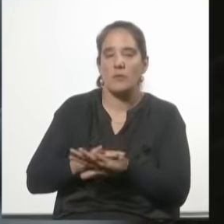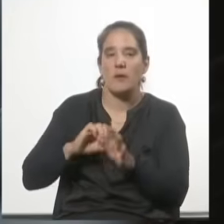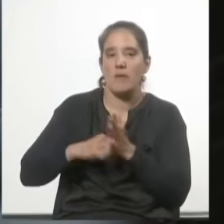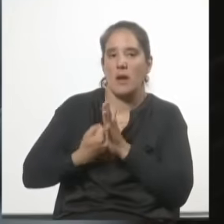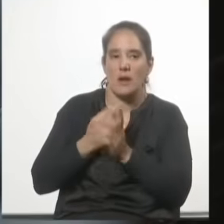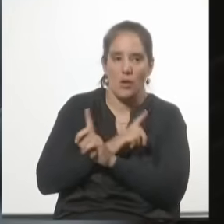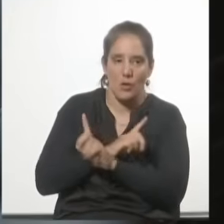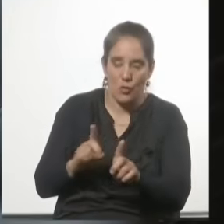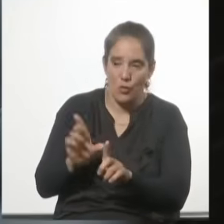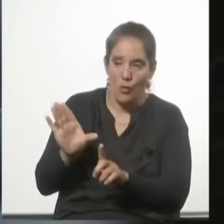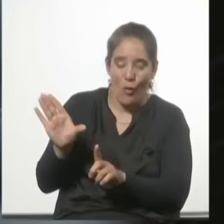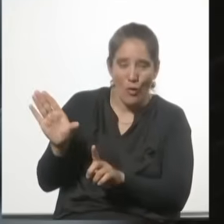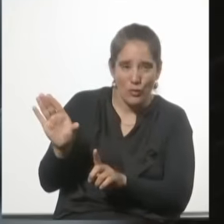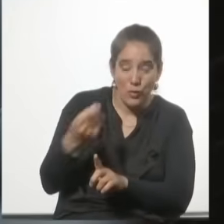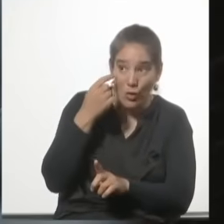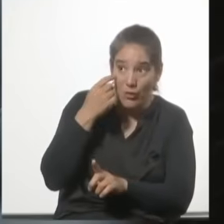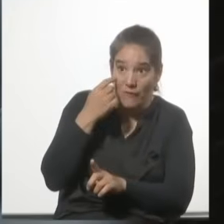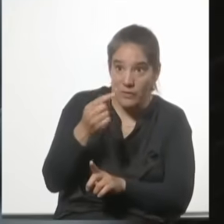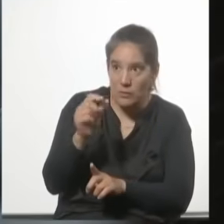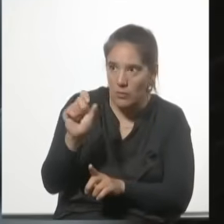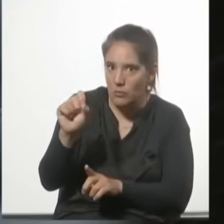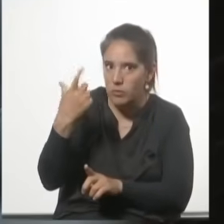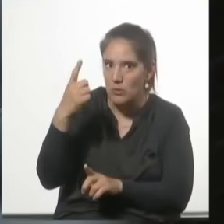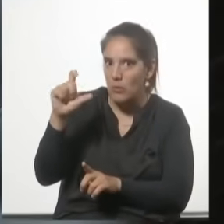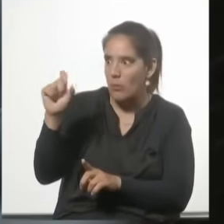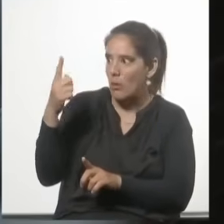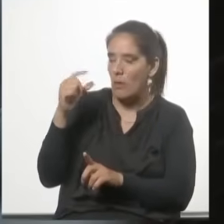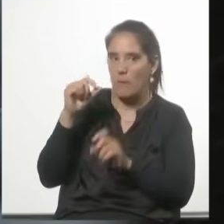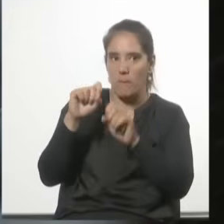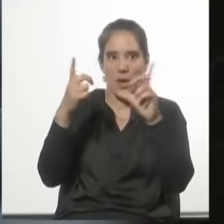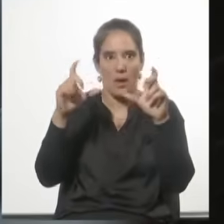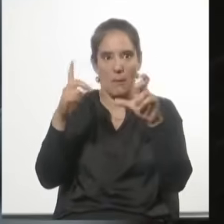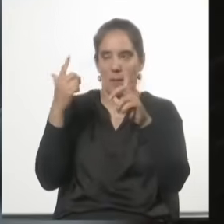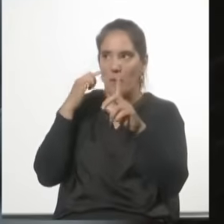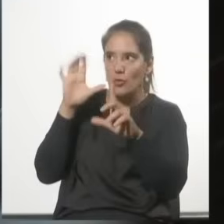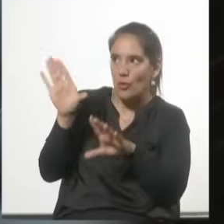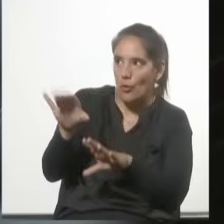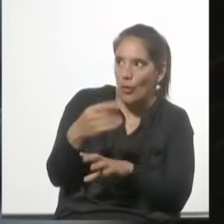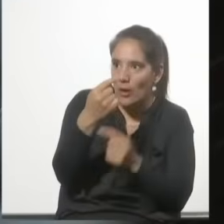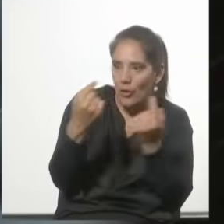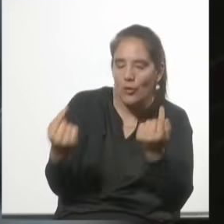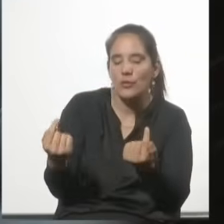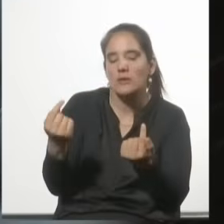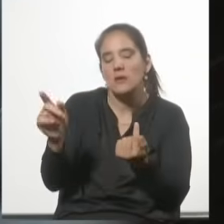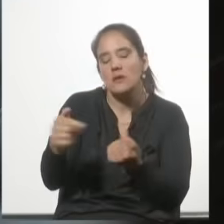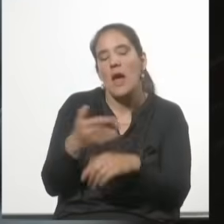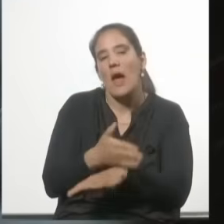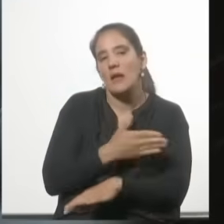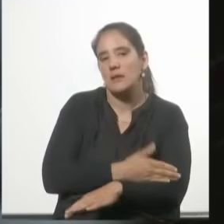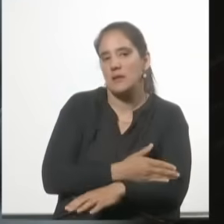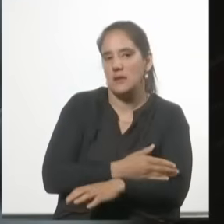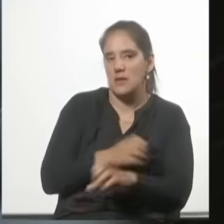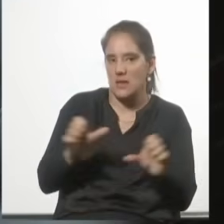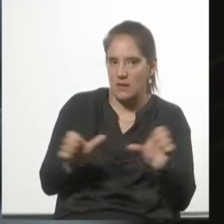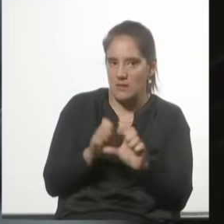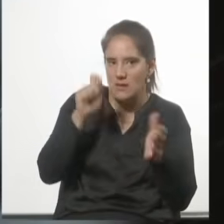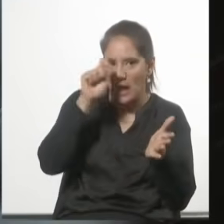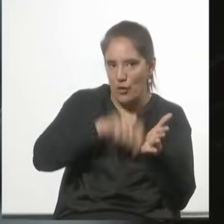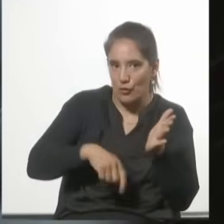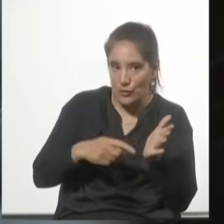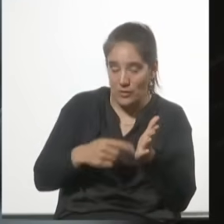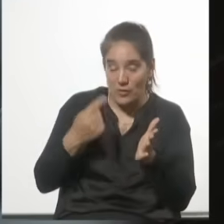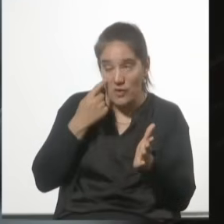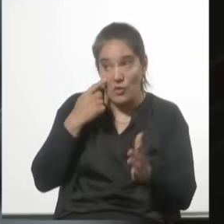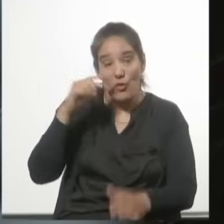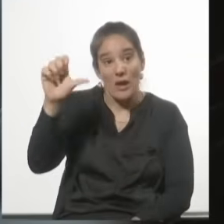Todas las alarmas que se habían encendido previo a la celebración del contrato, que informaban objetivamente de una empresa